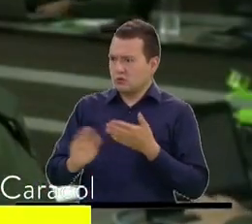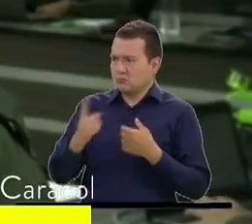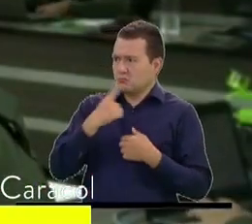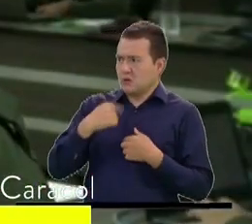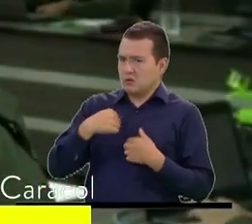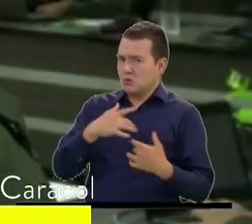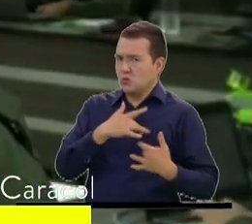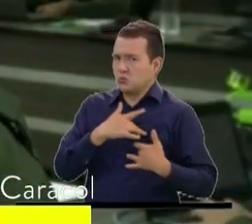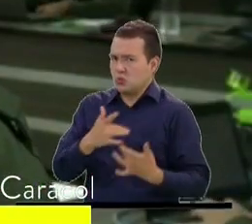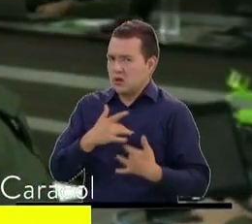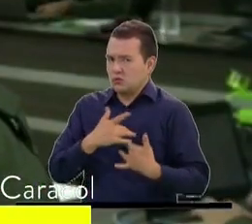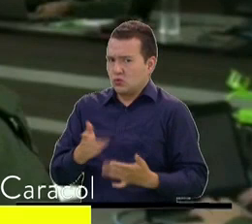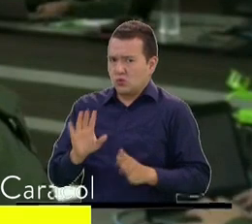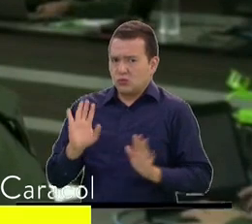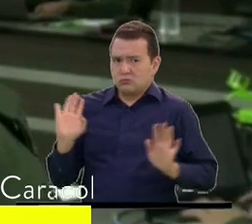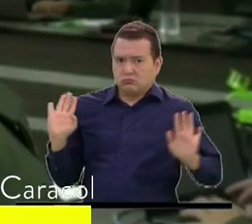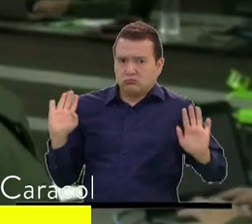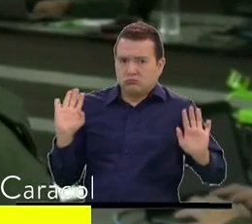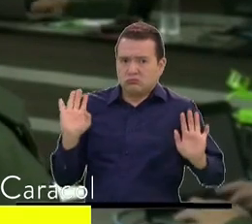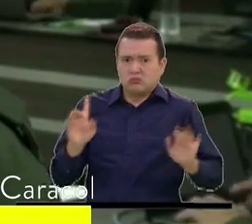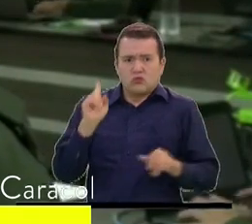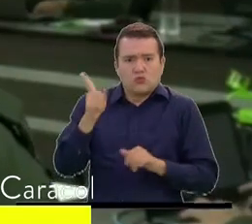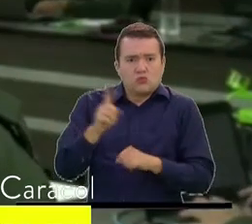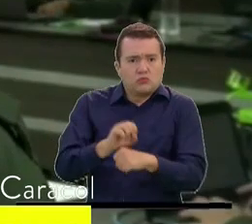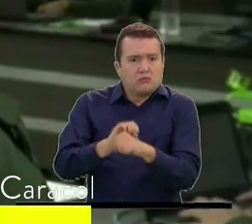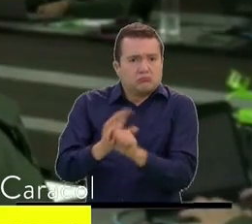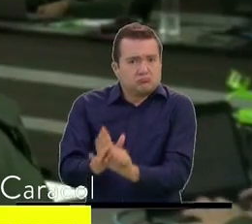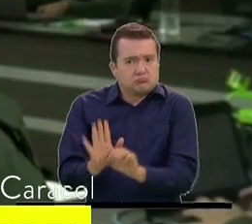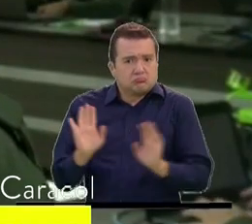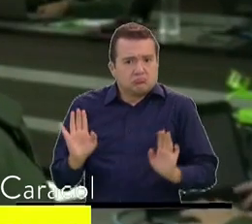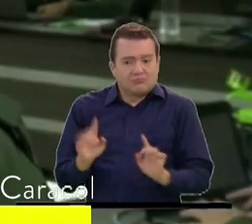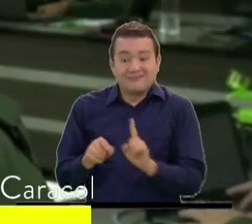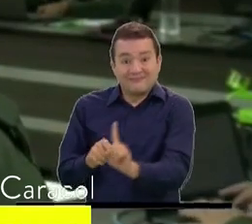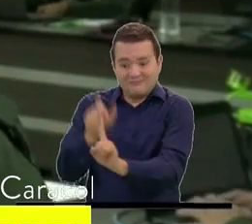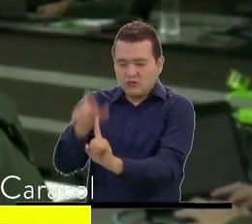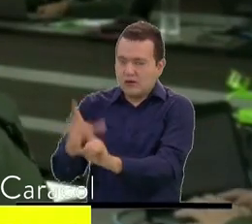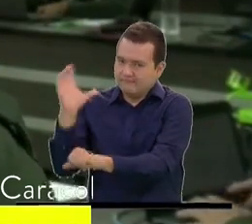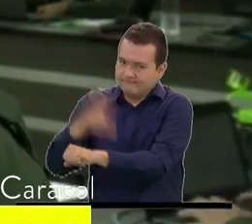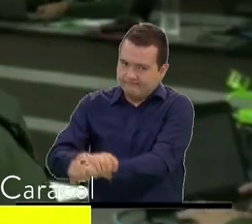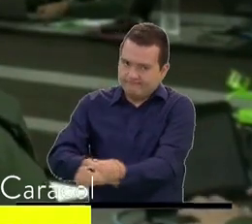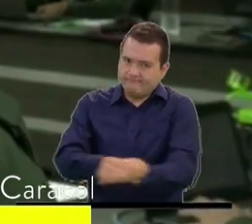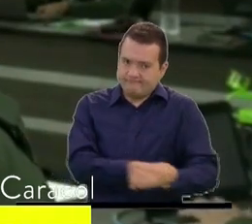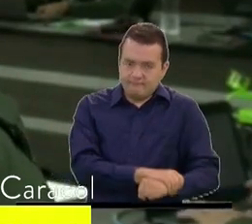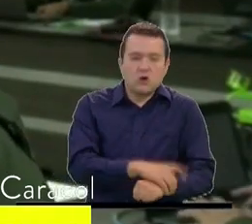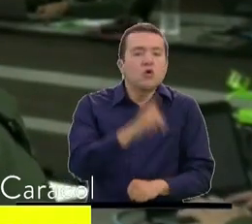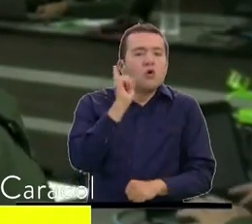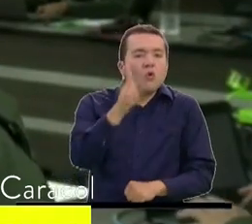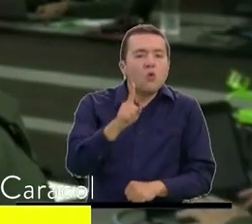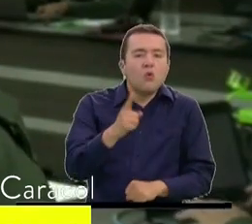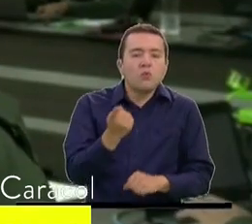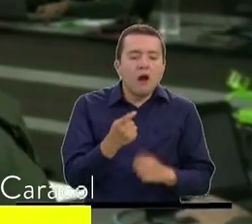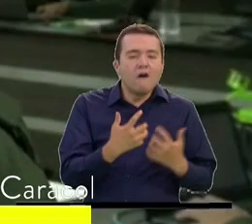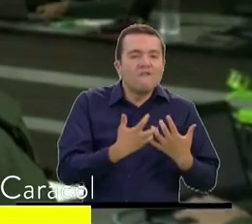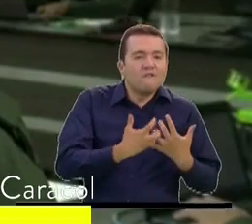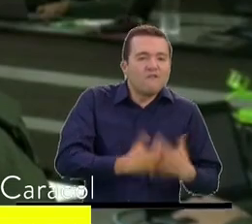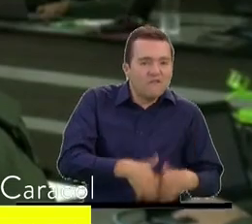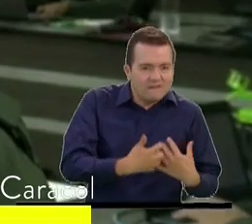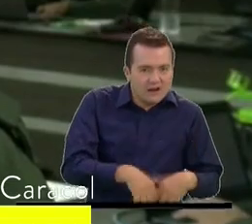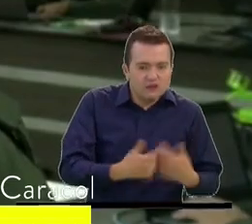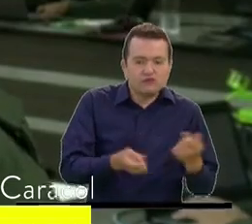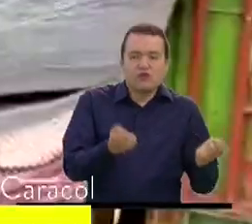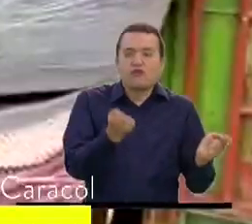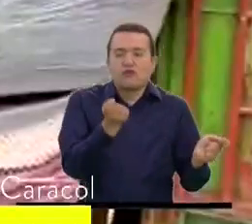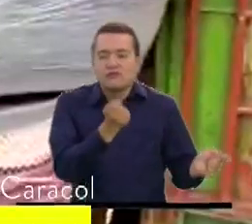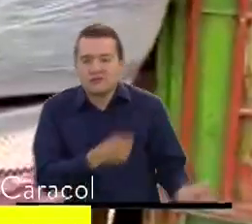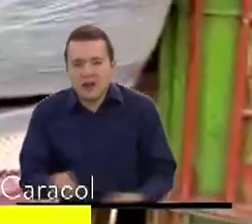el marco de esta pandemia. El capturado fue dejado a disposición por el delito de tráfico, fabricación y porte de estupefacientes,